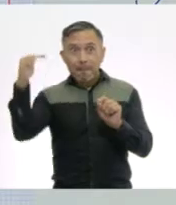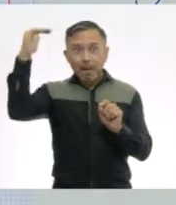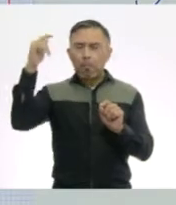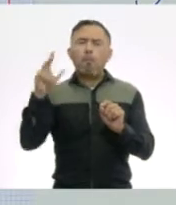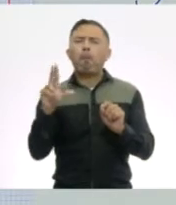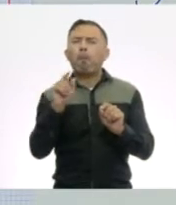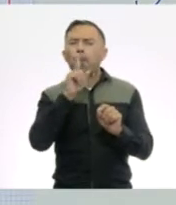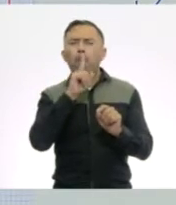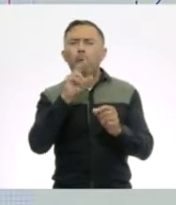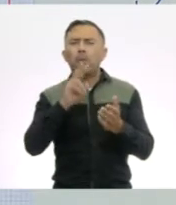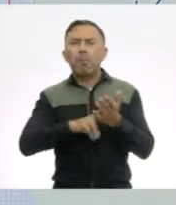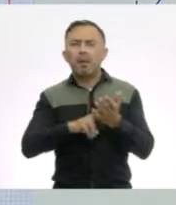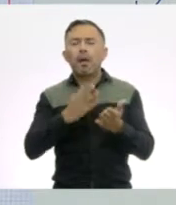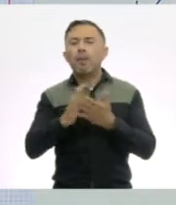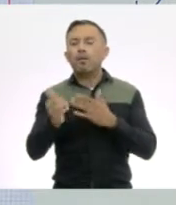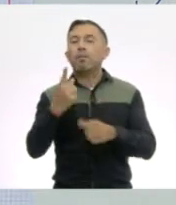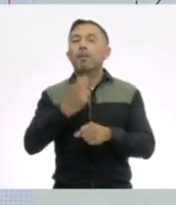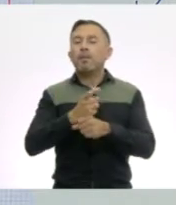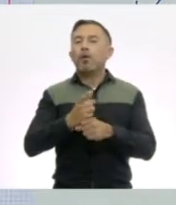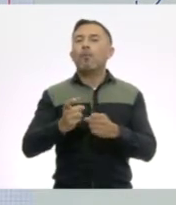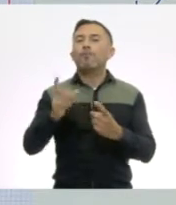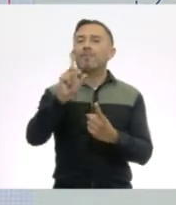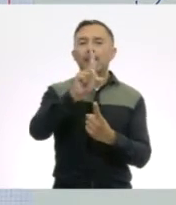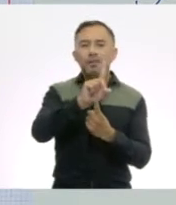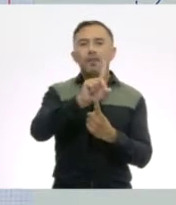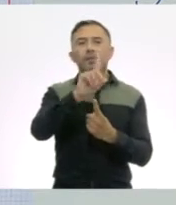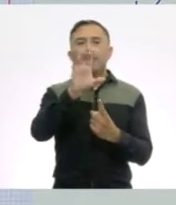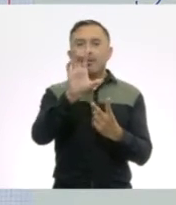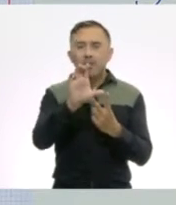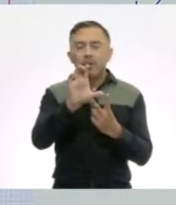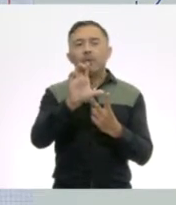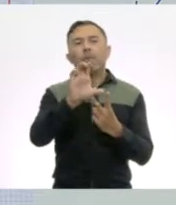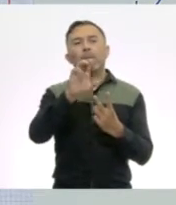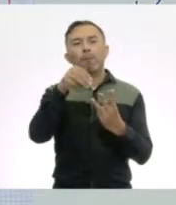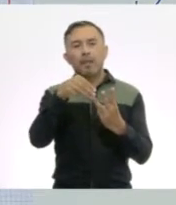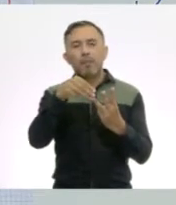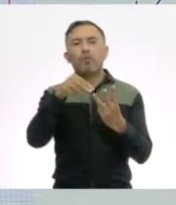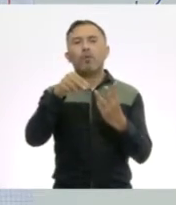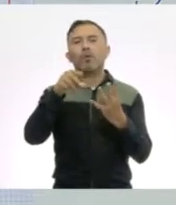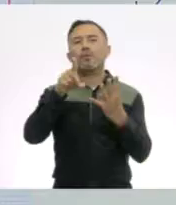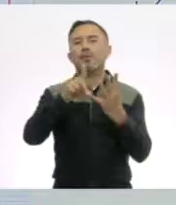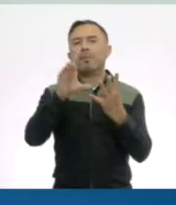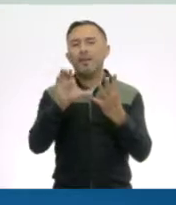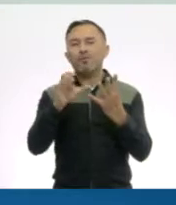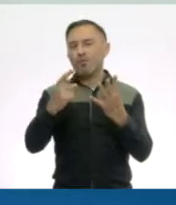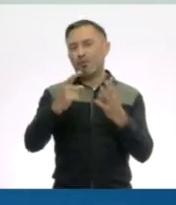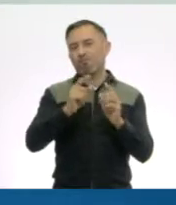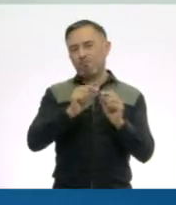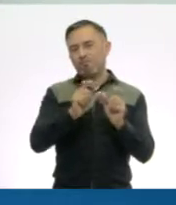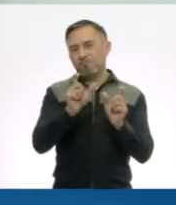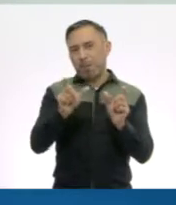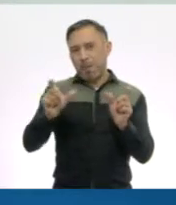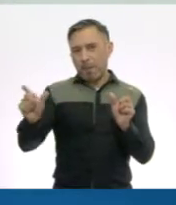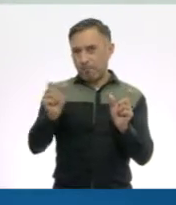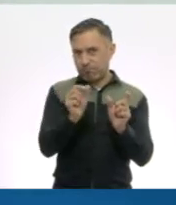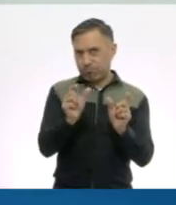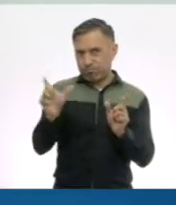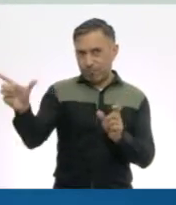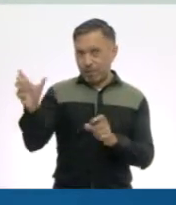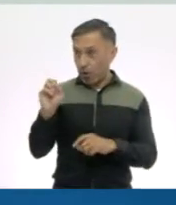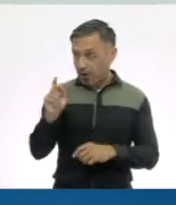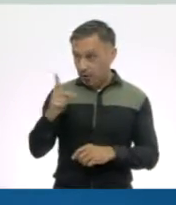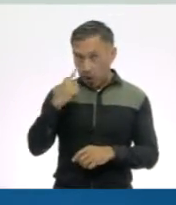en los centésimos, milésimos, diez milésimos y subsecuentemente. Y así. Ajá. Ok. Entonces, ahorita María queda